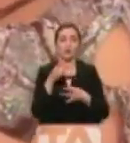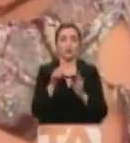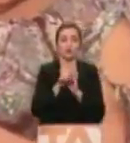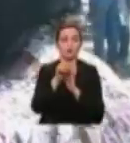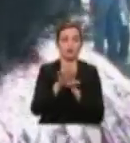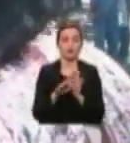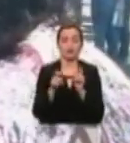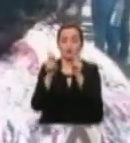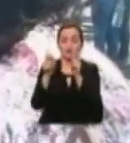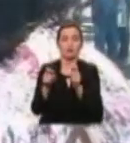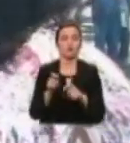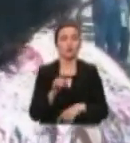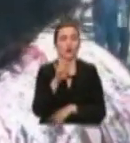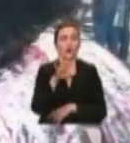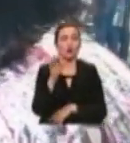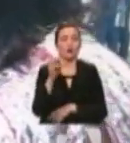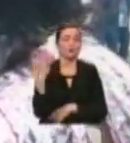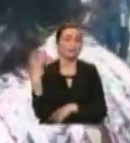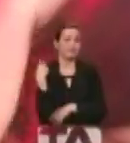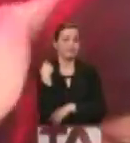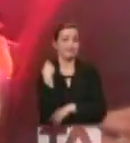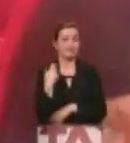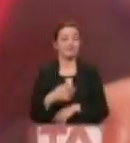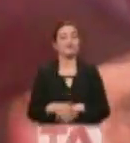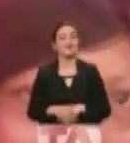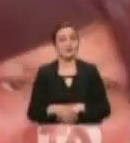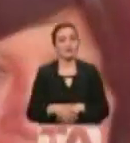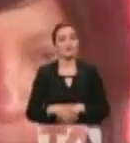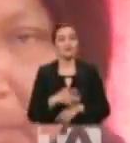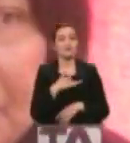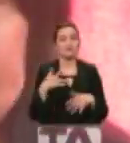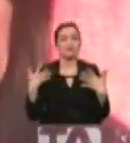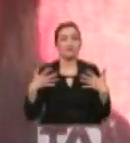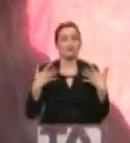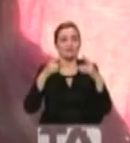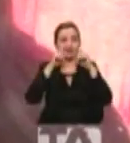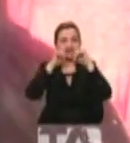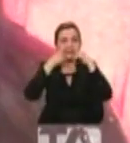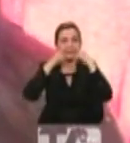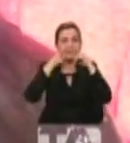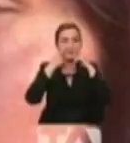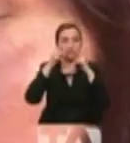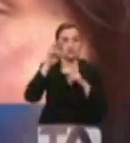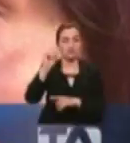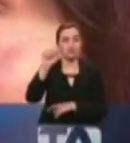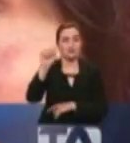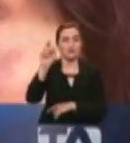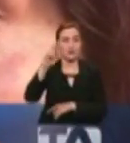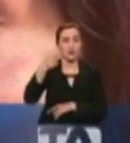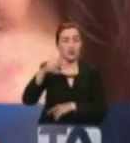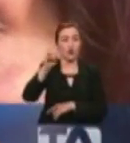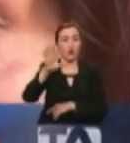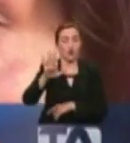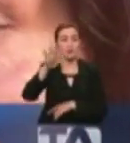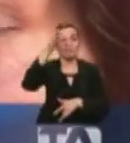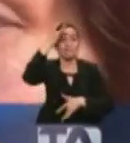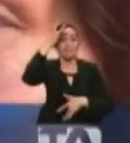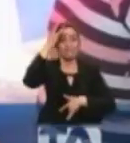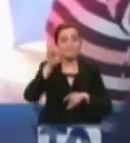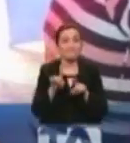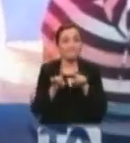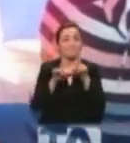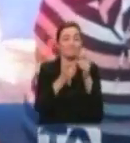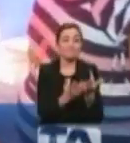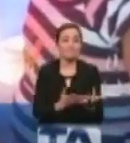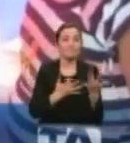la donación. 40 centímetros lo cortaron ahora. Contenta y hasta con lágrimas demostró su alegría Margot, quien es paciente oncológica y